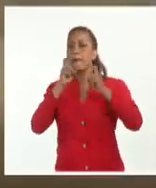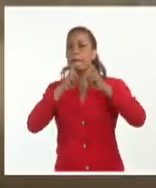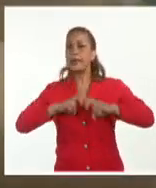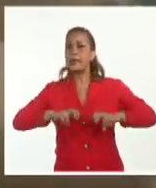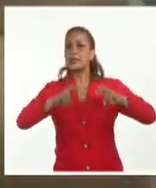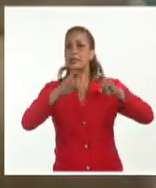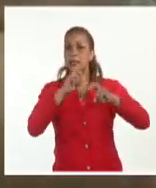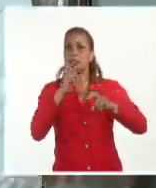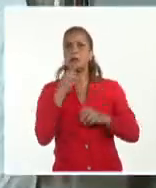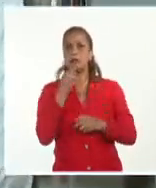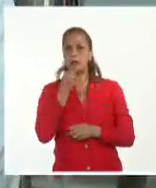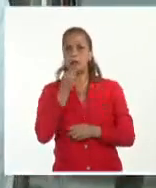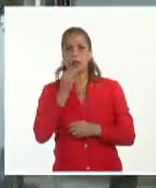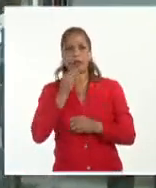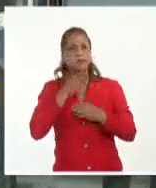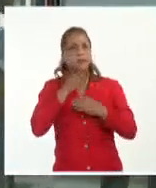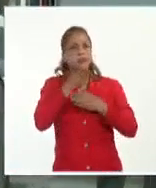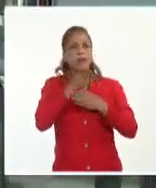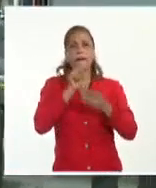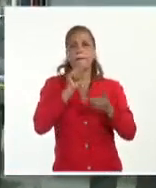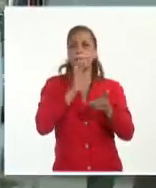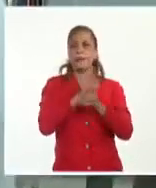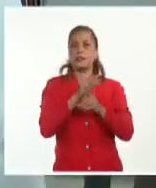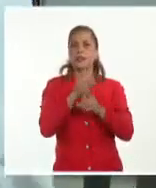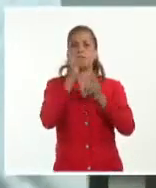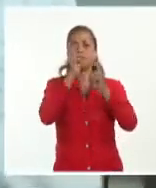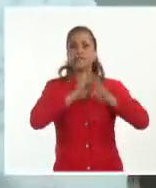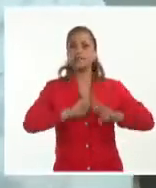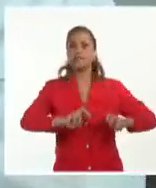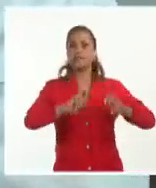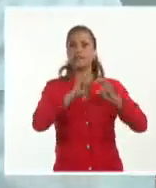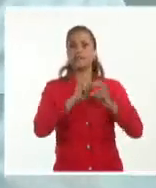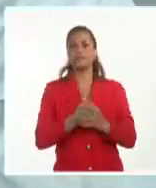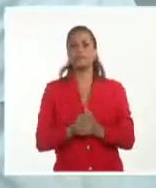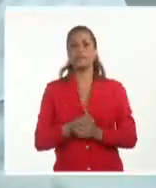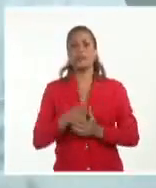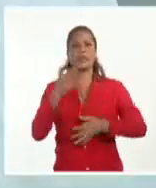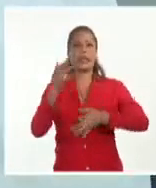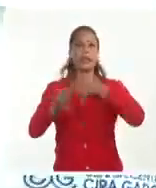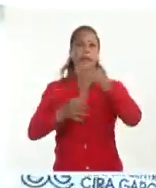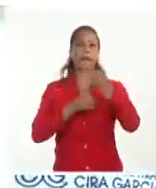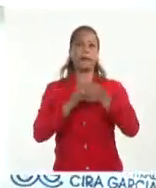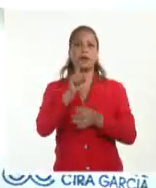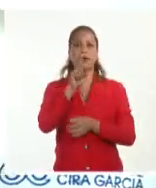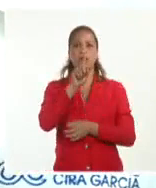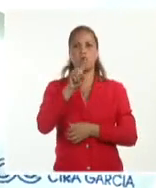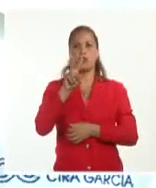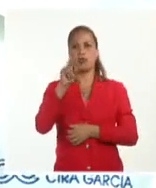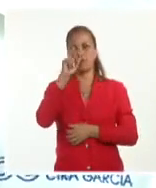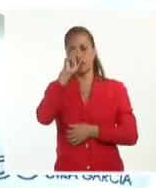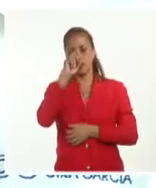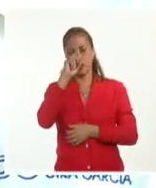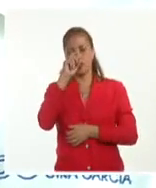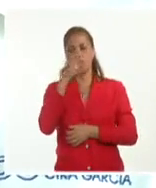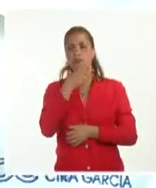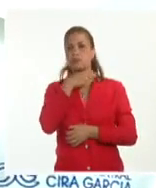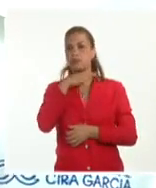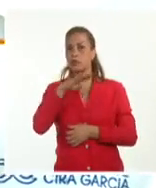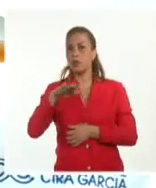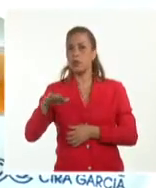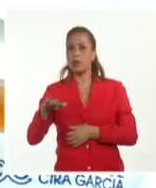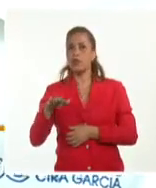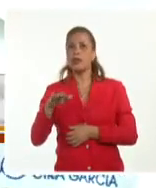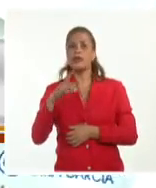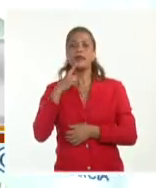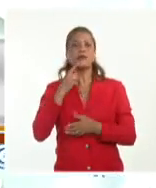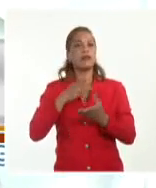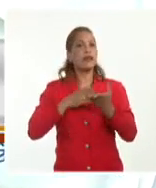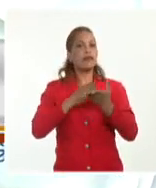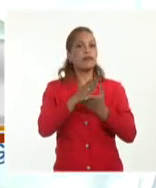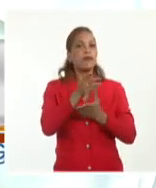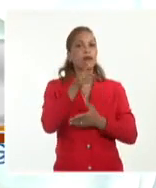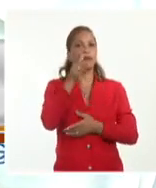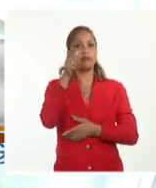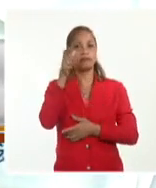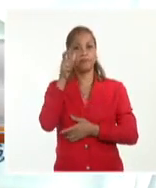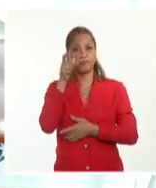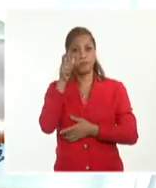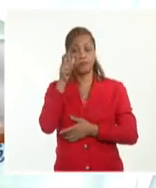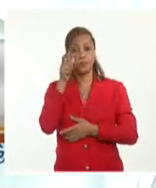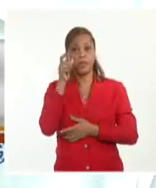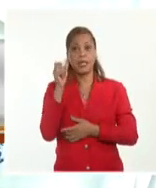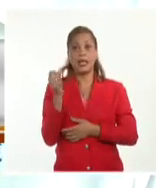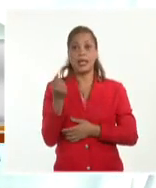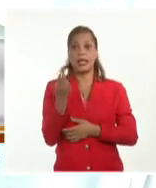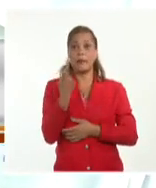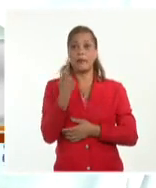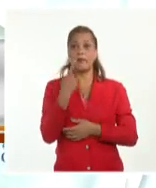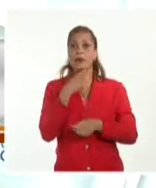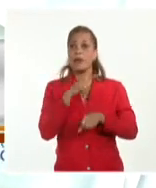la inmunización. Estos adolescentes de 12 a 18 años de edad, se hace un seguimiento activo que incluye la primera hora después